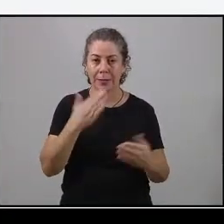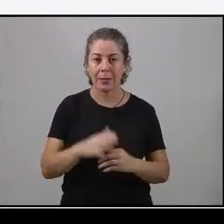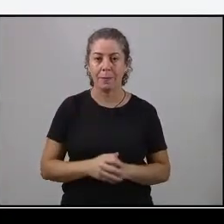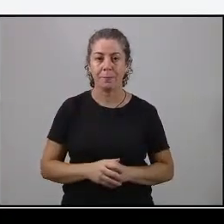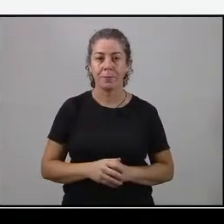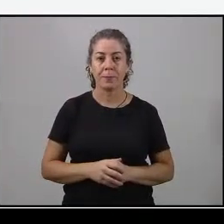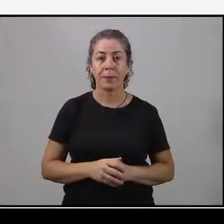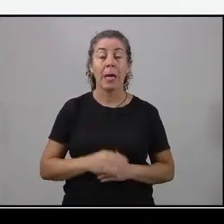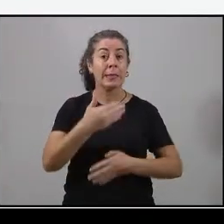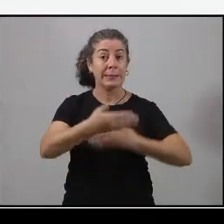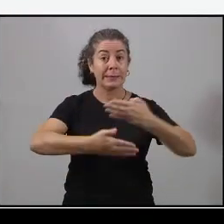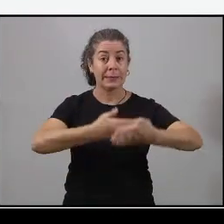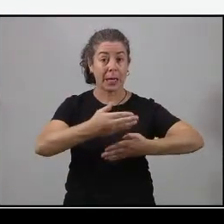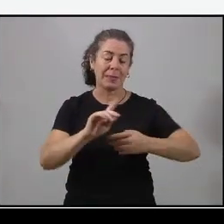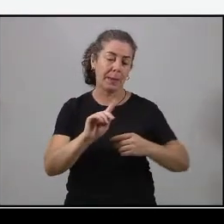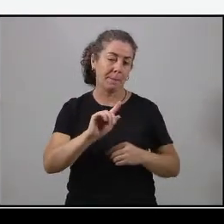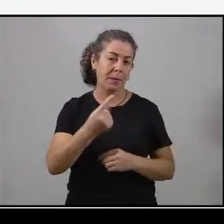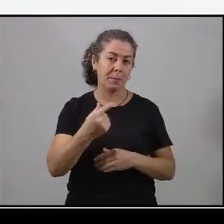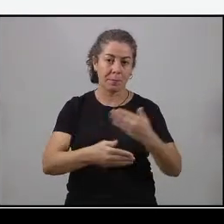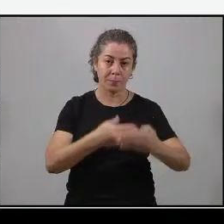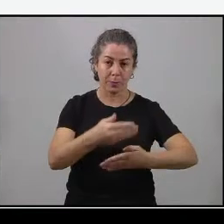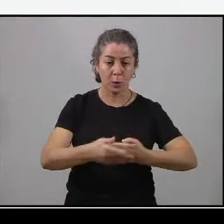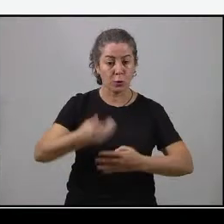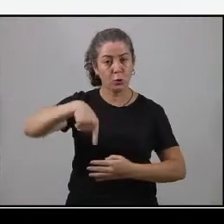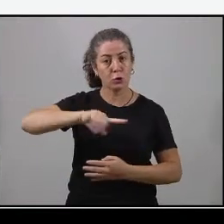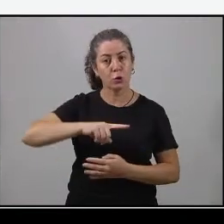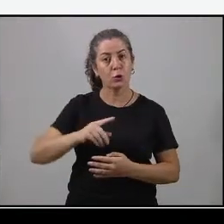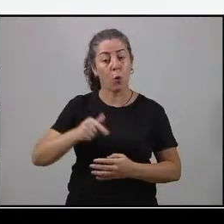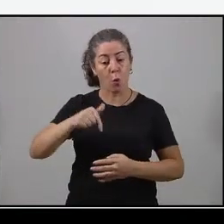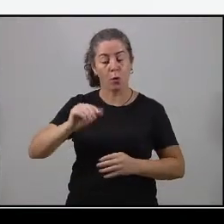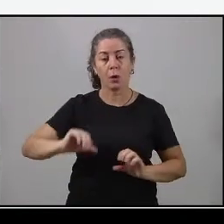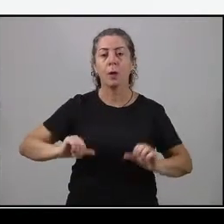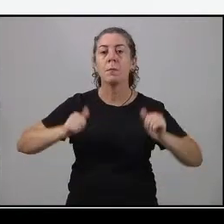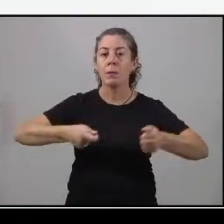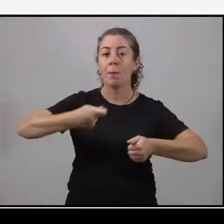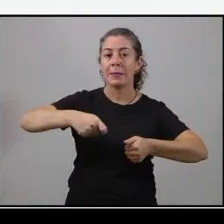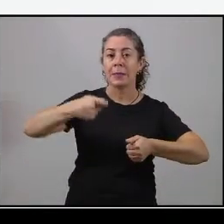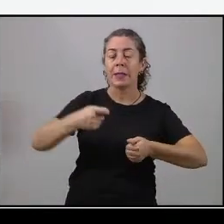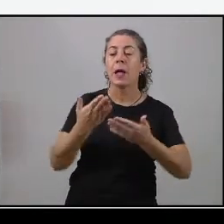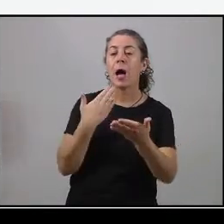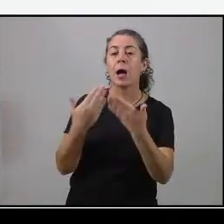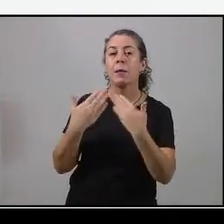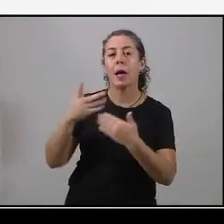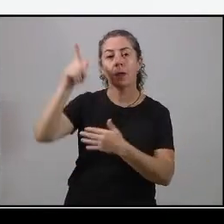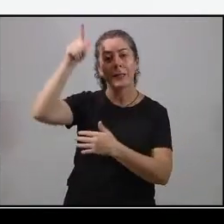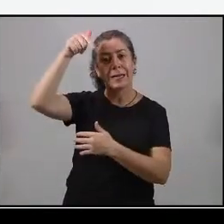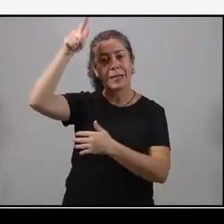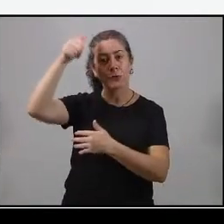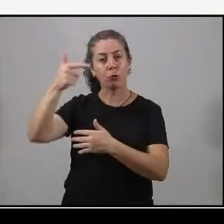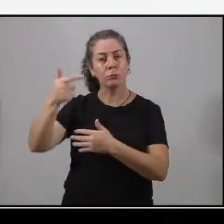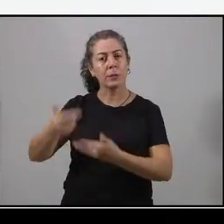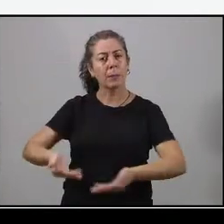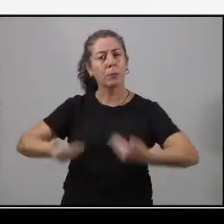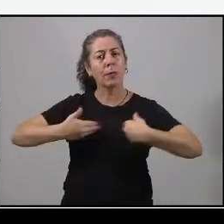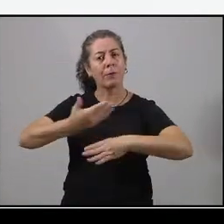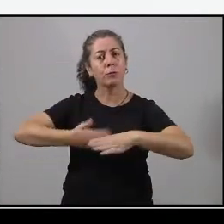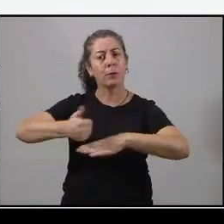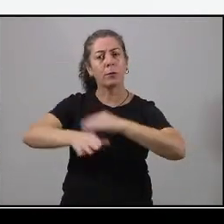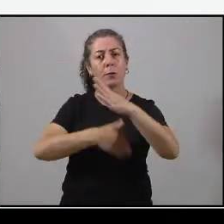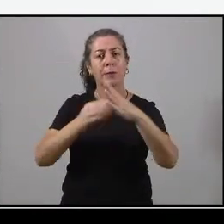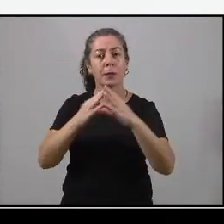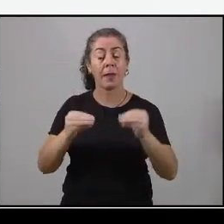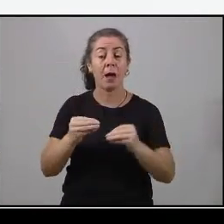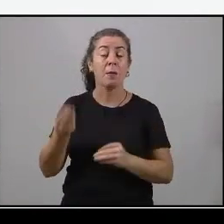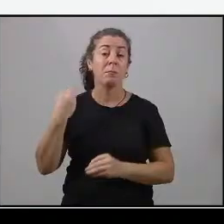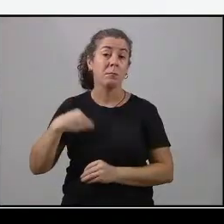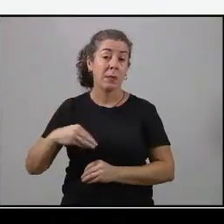al trámite, hemos iniciado hoy con esa conversación de la presidenta con el rector de la Universidad de Extremadura. El rector, por